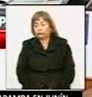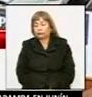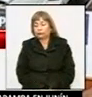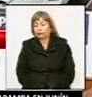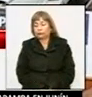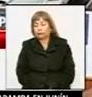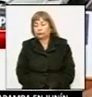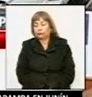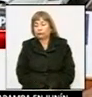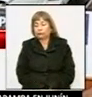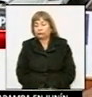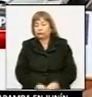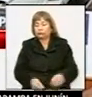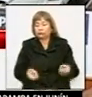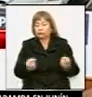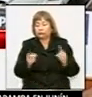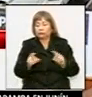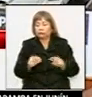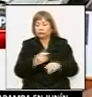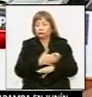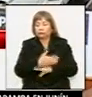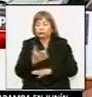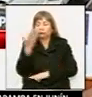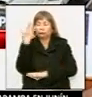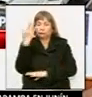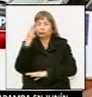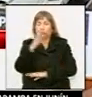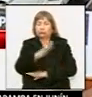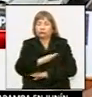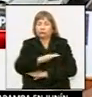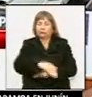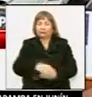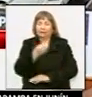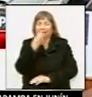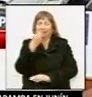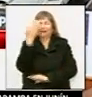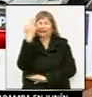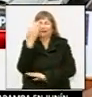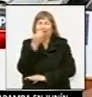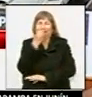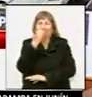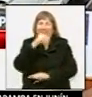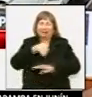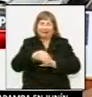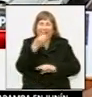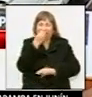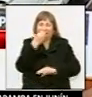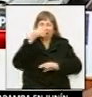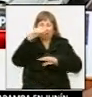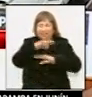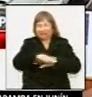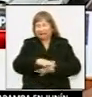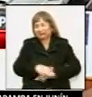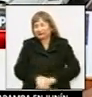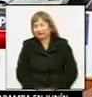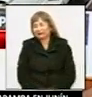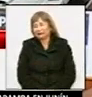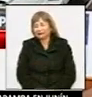Presidente, cuando todo, tarde, mañana, desayuno, almuerzo, cena, lonche, todo,